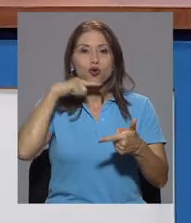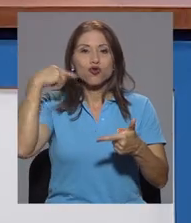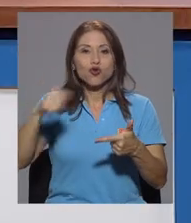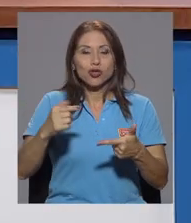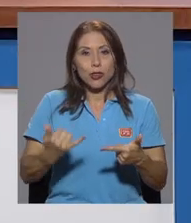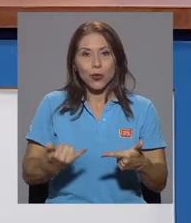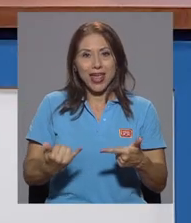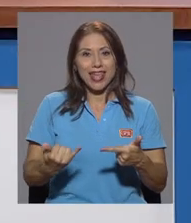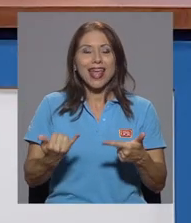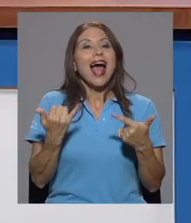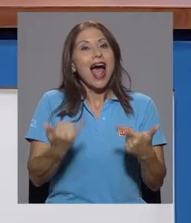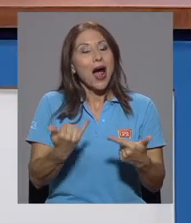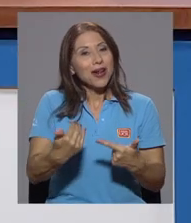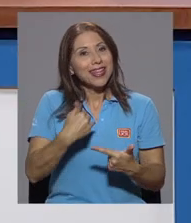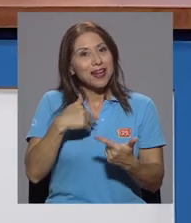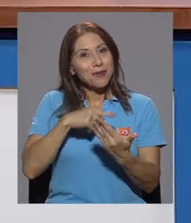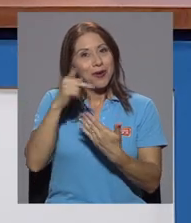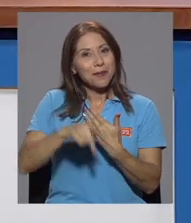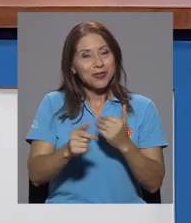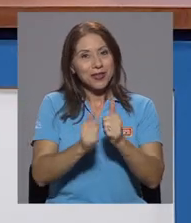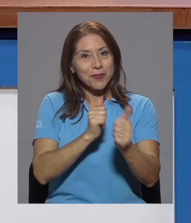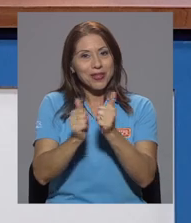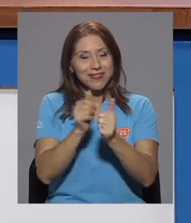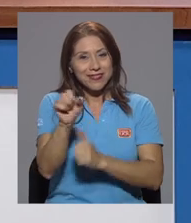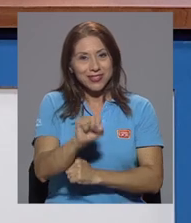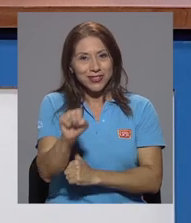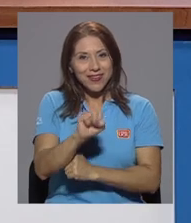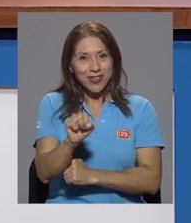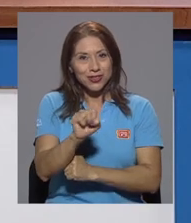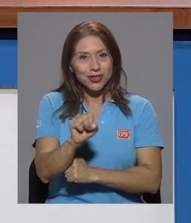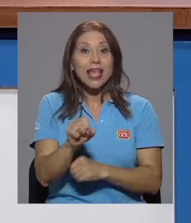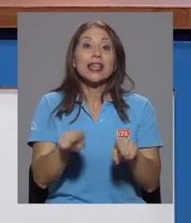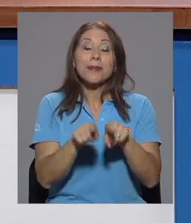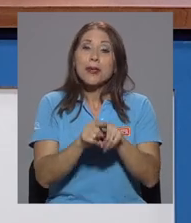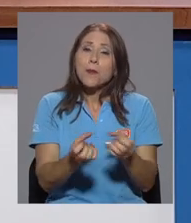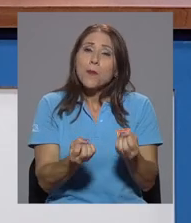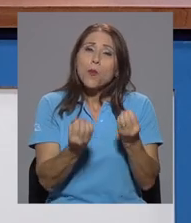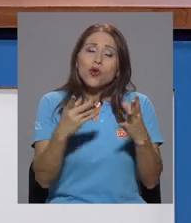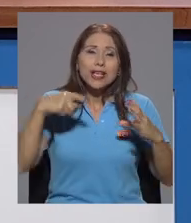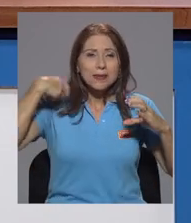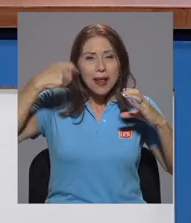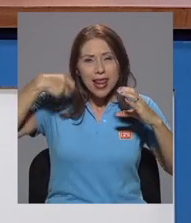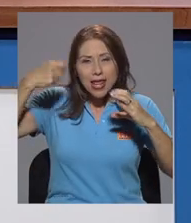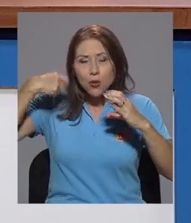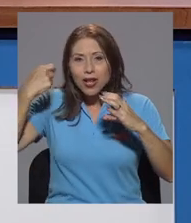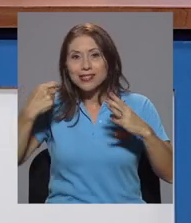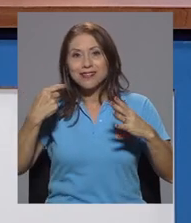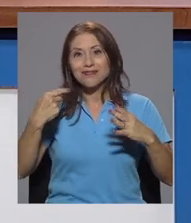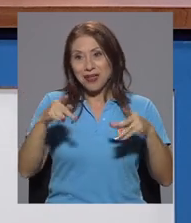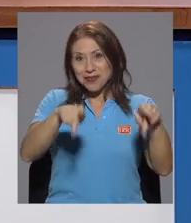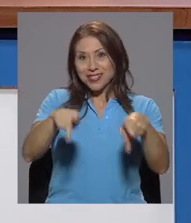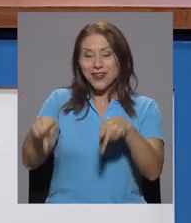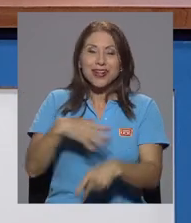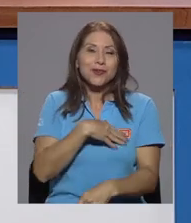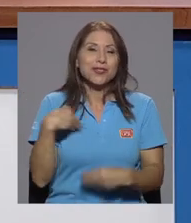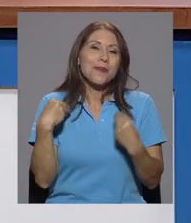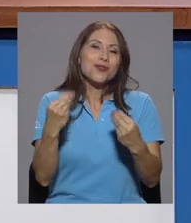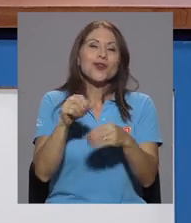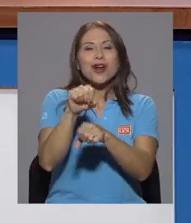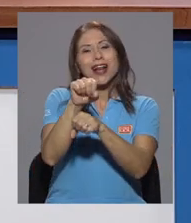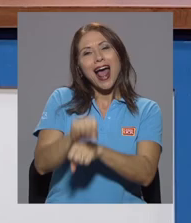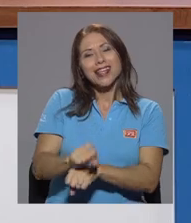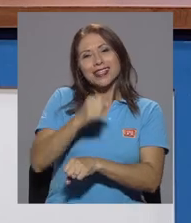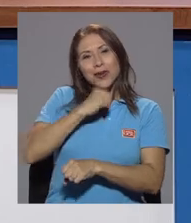tener programación deportiva los días sábados y muchas películas que a nuestro público le gusta mucho las películas los clásicos de cine entonces